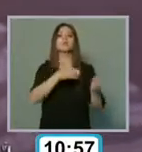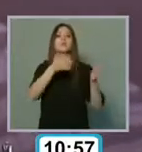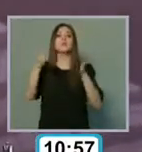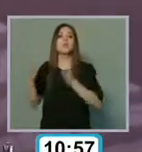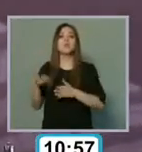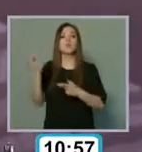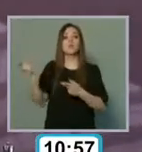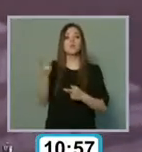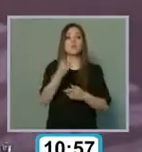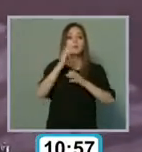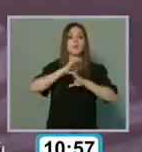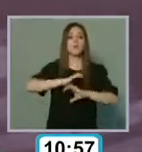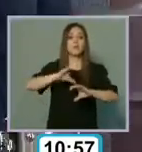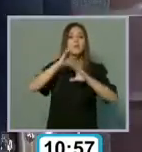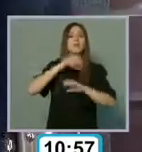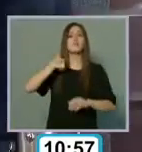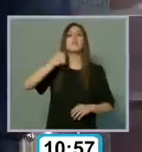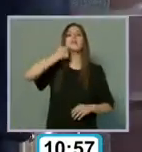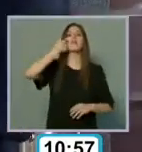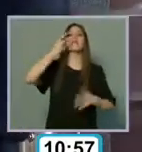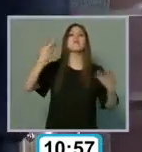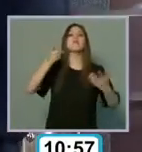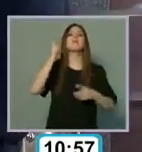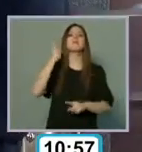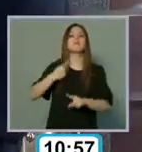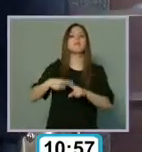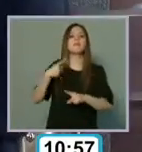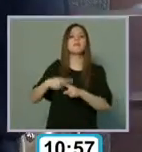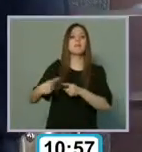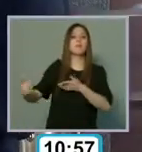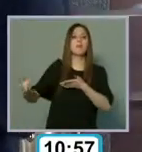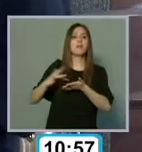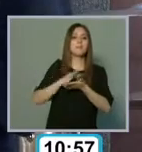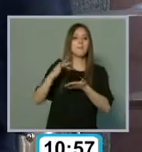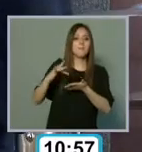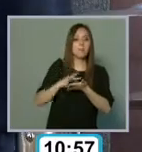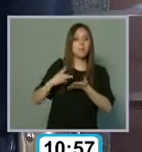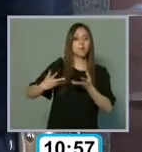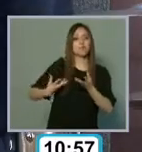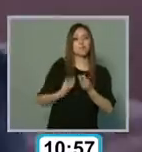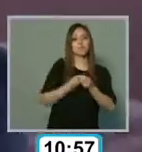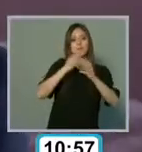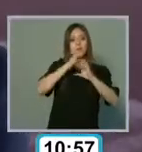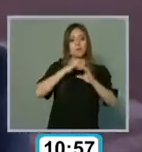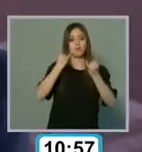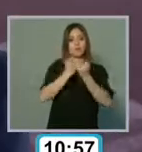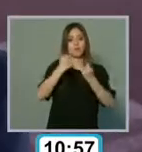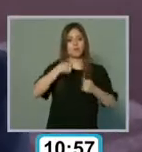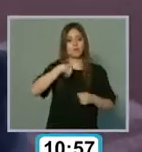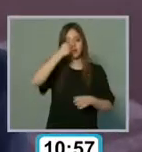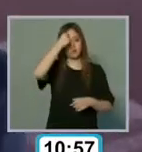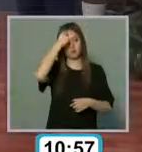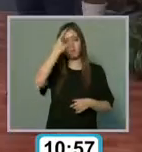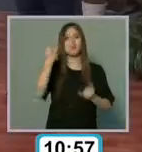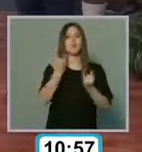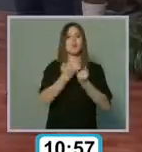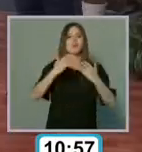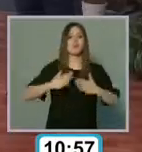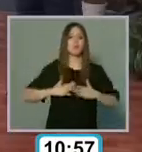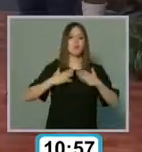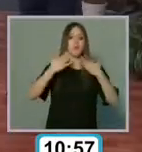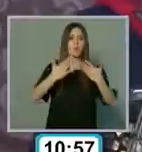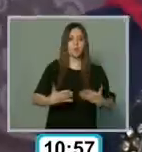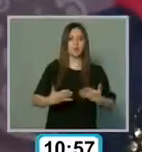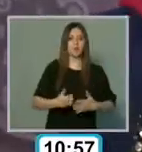desde hace mucho tiempo ganas de grabar y me hizo el gran favor él de colaborar conmigo y pues es de mi autoría, entonces le agradezco mucho la confianza también. Y bueno, Vato